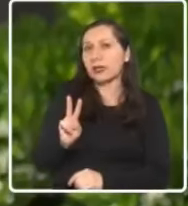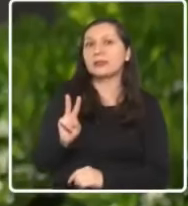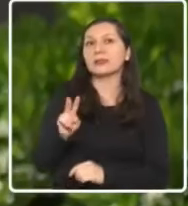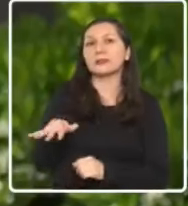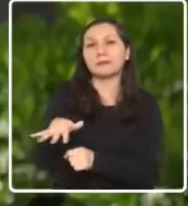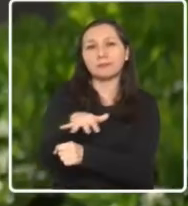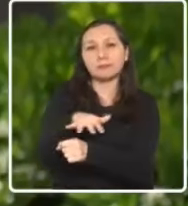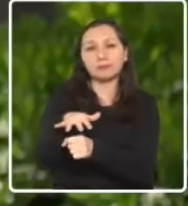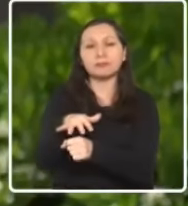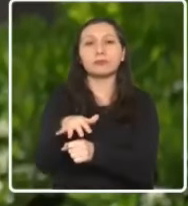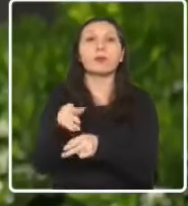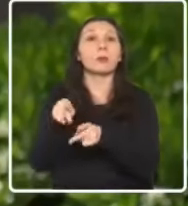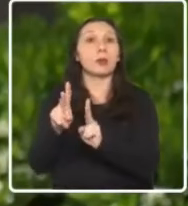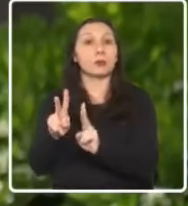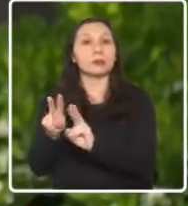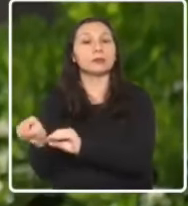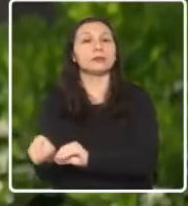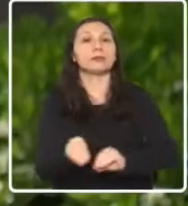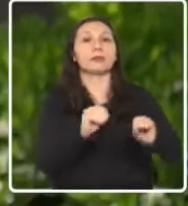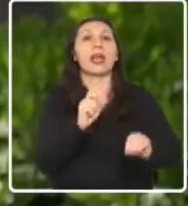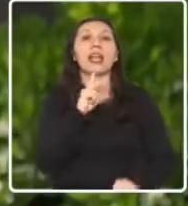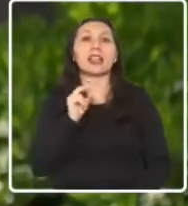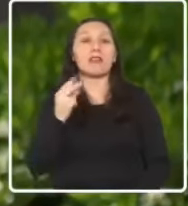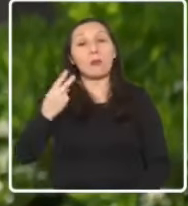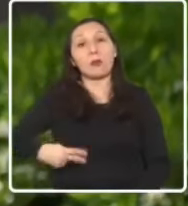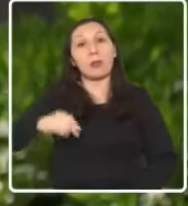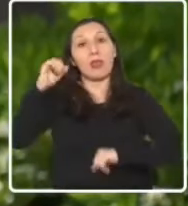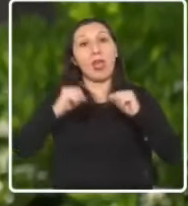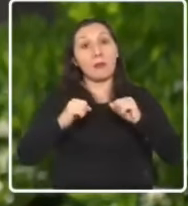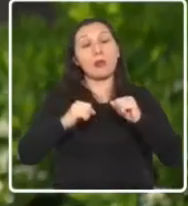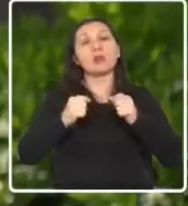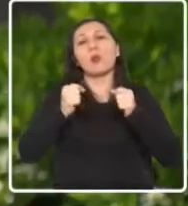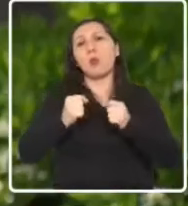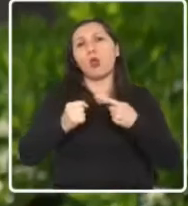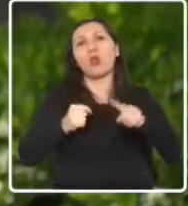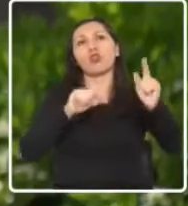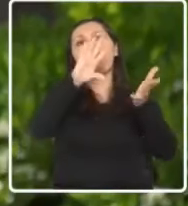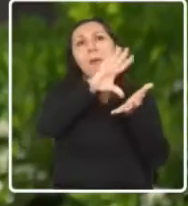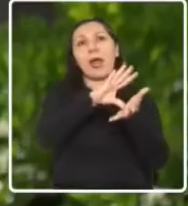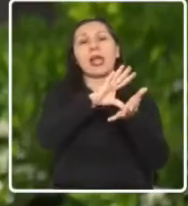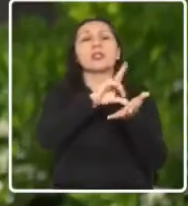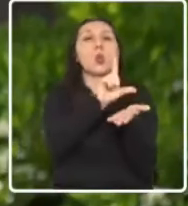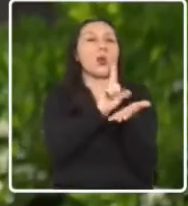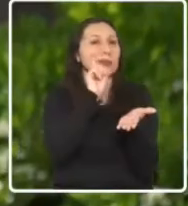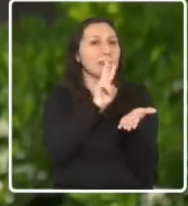en los cuales se permite el traslado de activos o propiedad de empresas hacia países que corresponden a paraísos